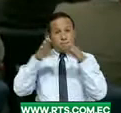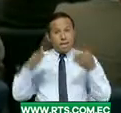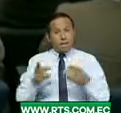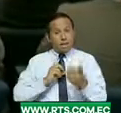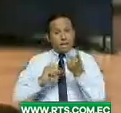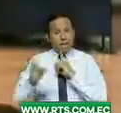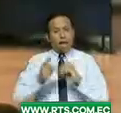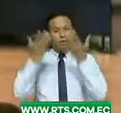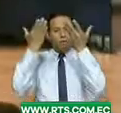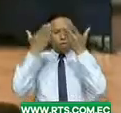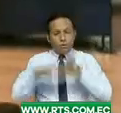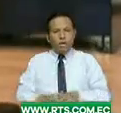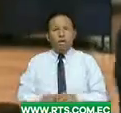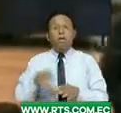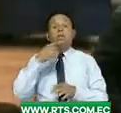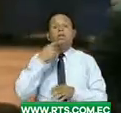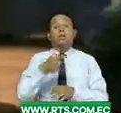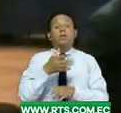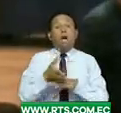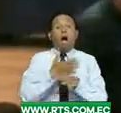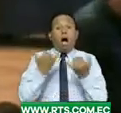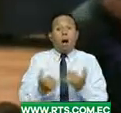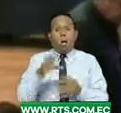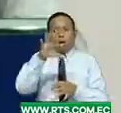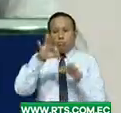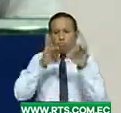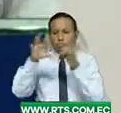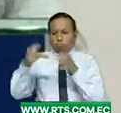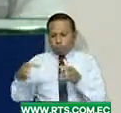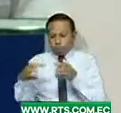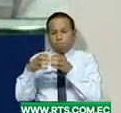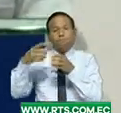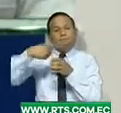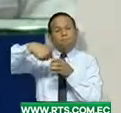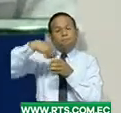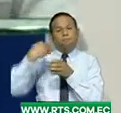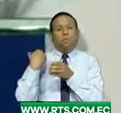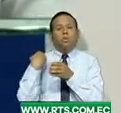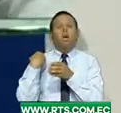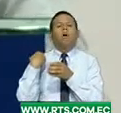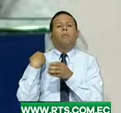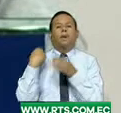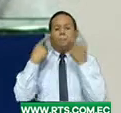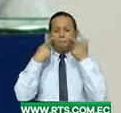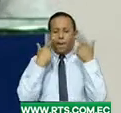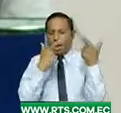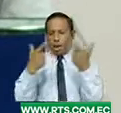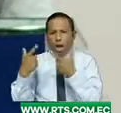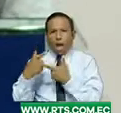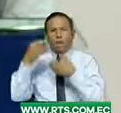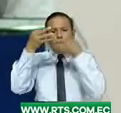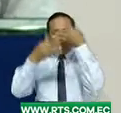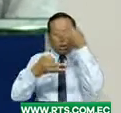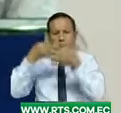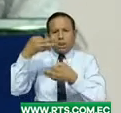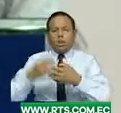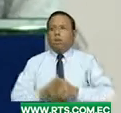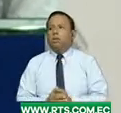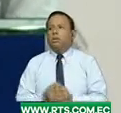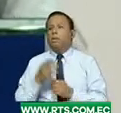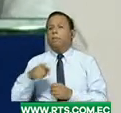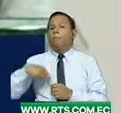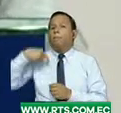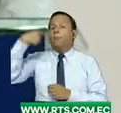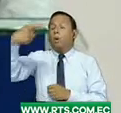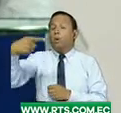en el seguimiento de los acuerdos alcanzados. La próxima semana se instalará la mesa de